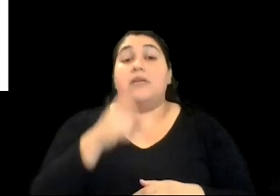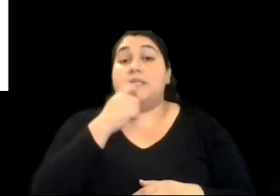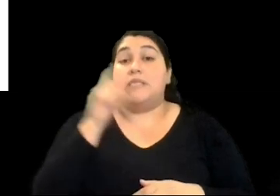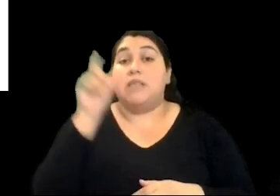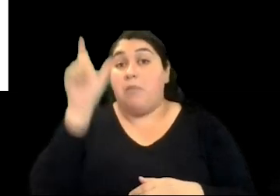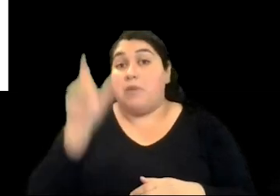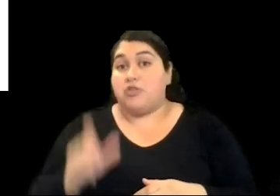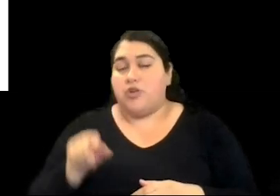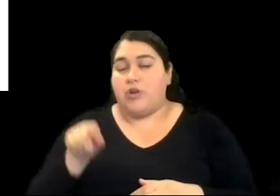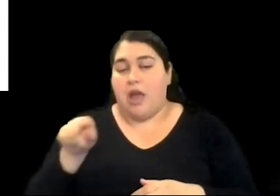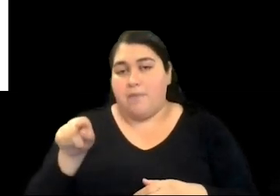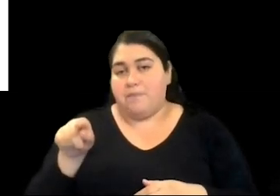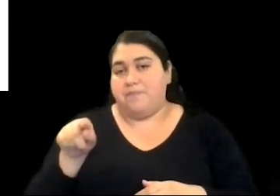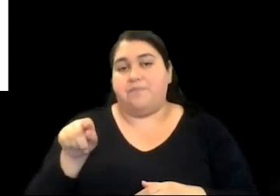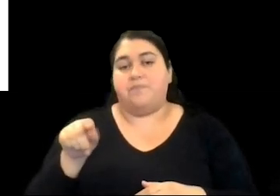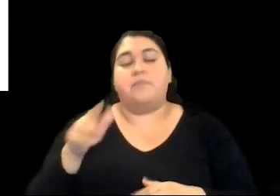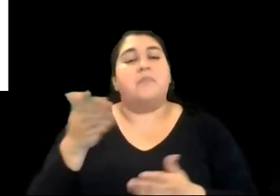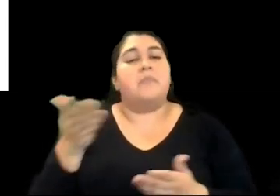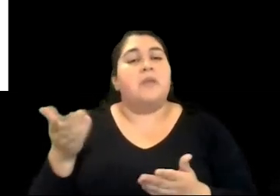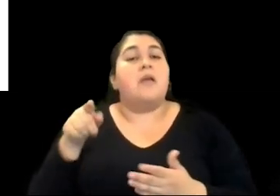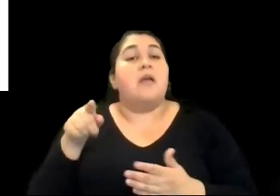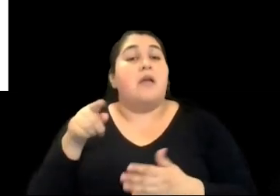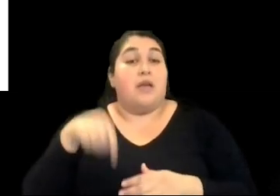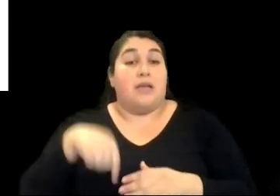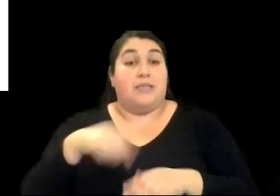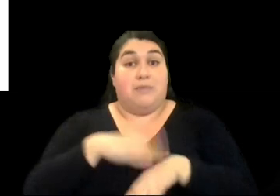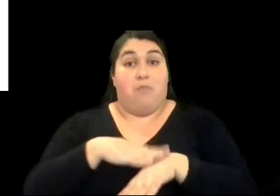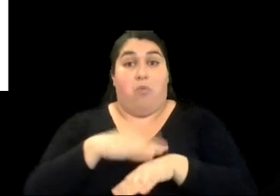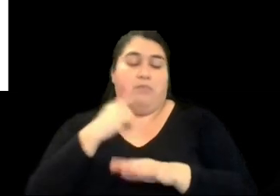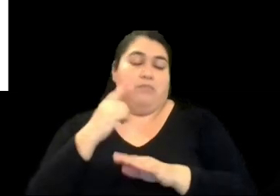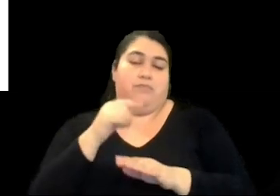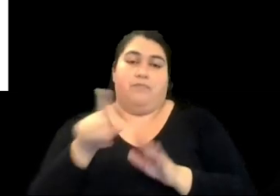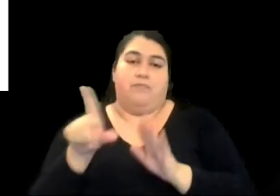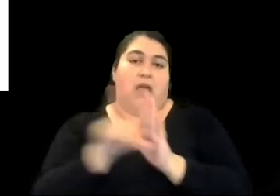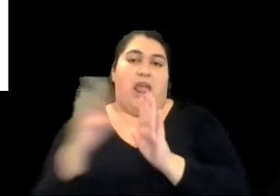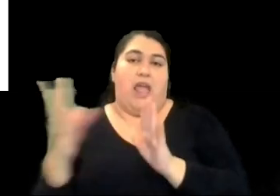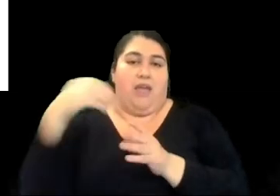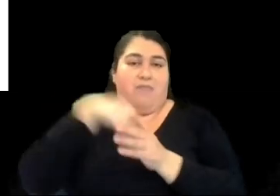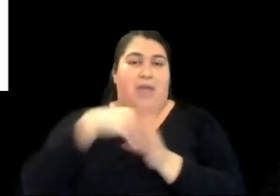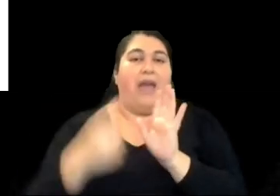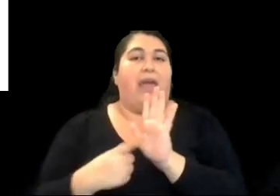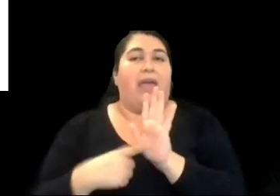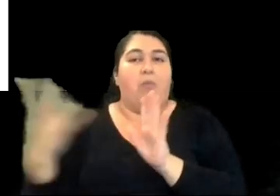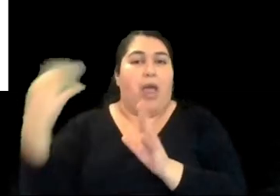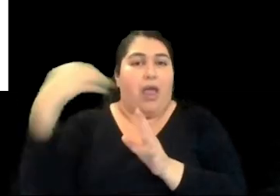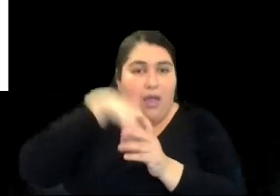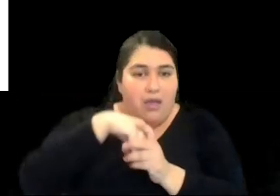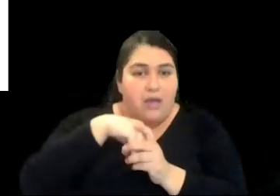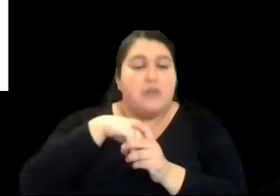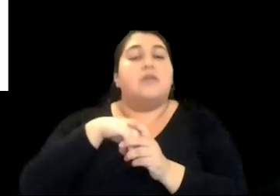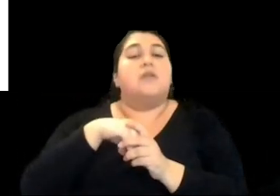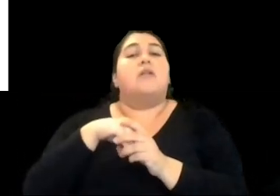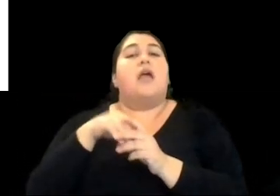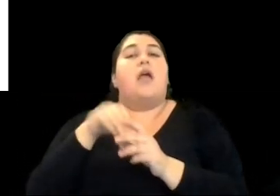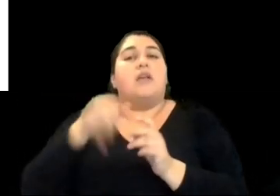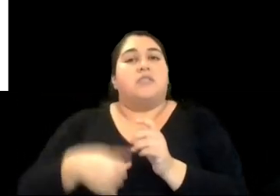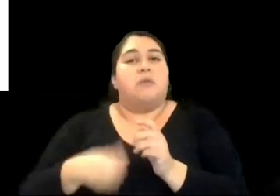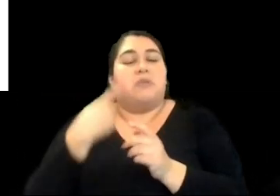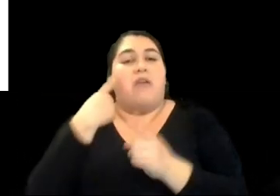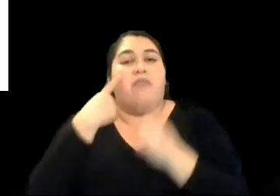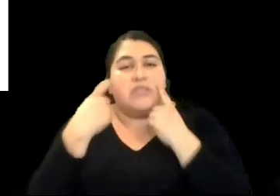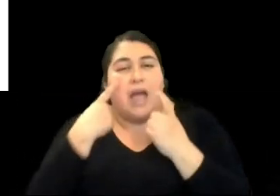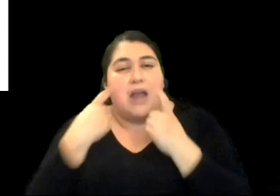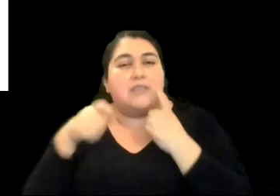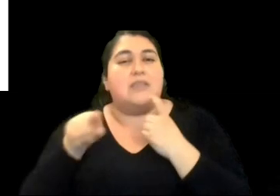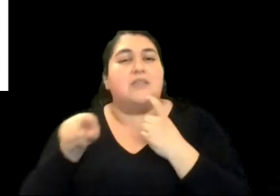ingresa a lo que es este régimen, y el organismo recibe un caso de fiscalización donde supera la condición objetiva